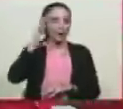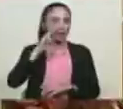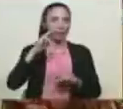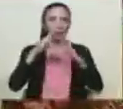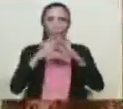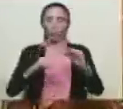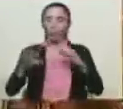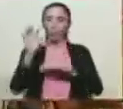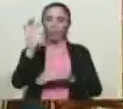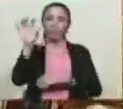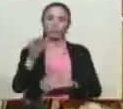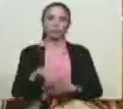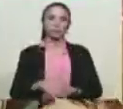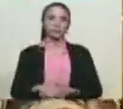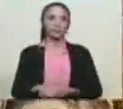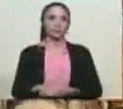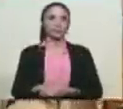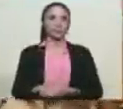las maestras del país.